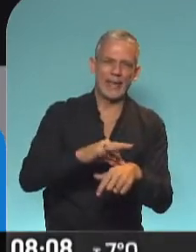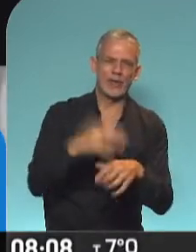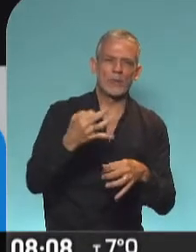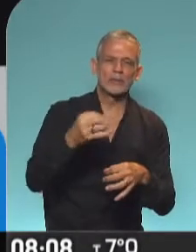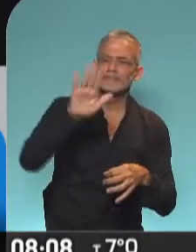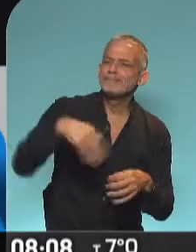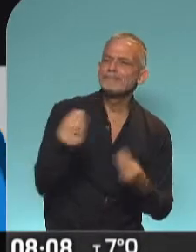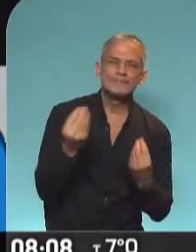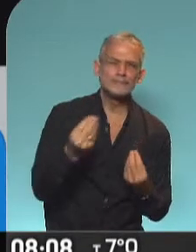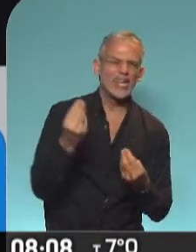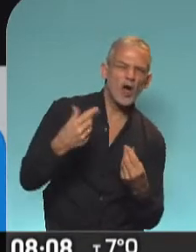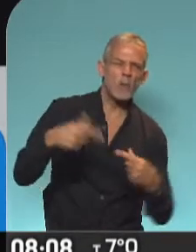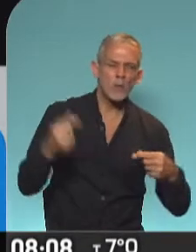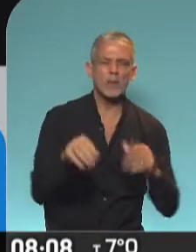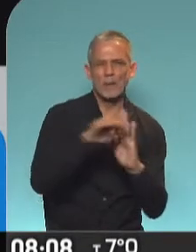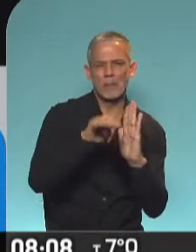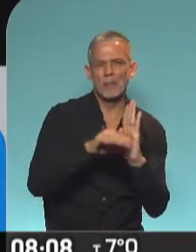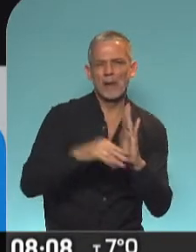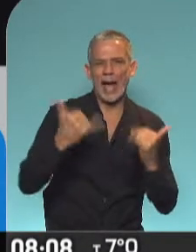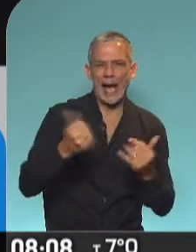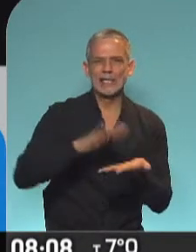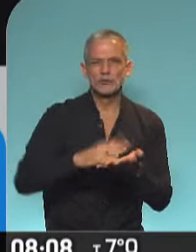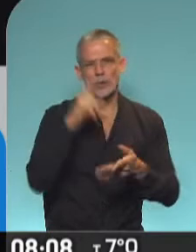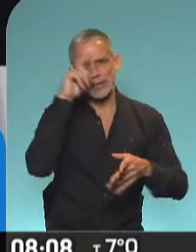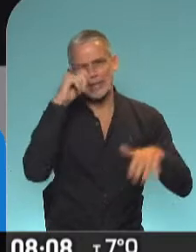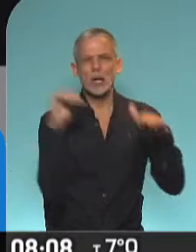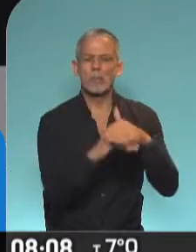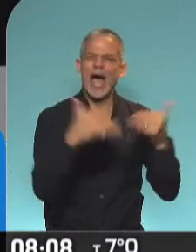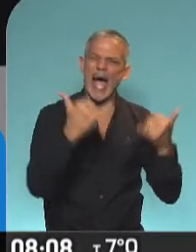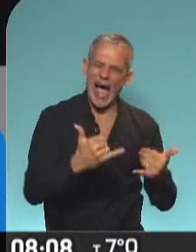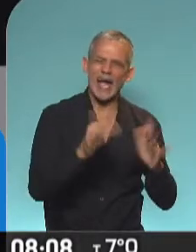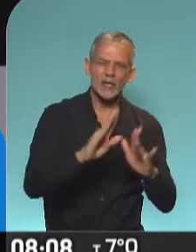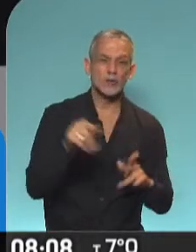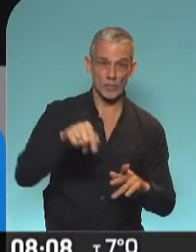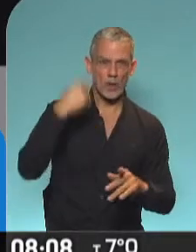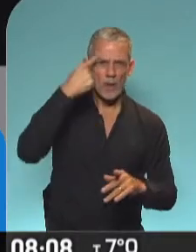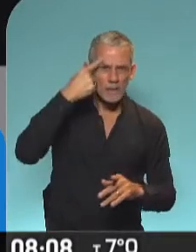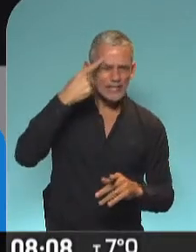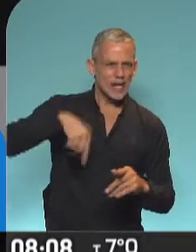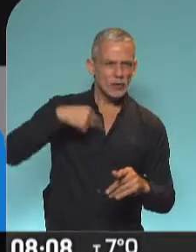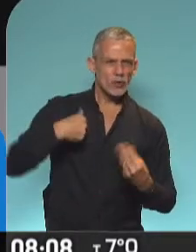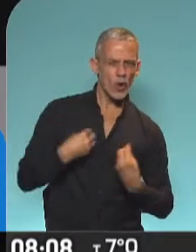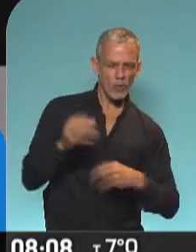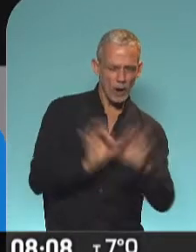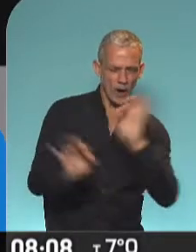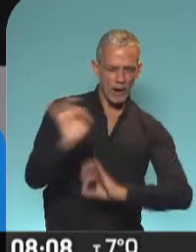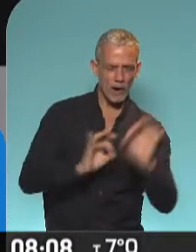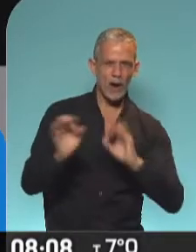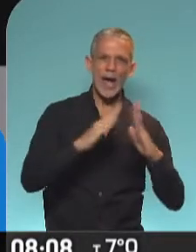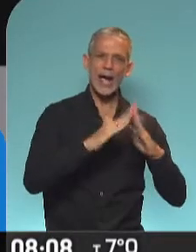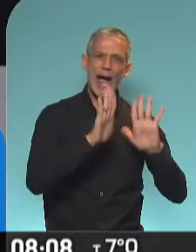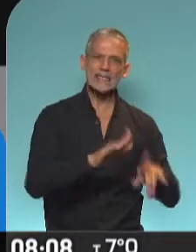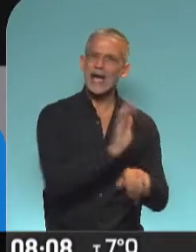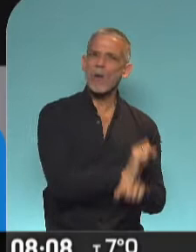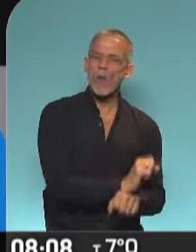en neumonía qué es lo que hay que hacer. Hay un tema que tiene que ver con la terapia intensiva. La pregunta es, para pensar cómo diseñamos una cuarentena, es